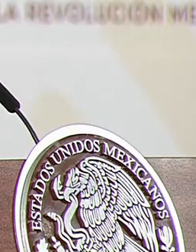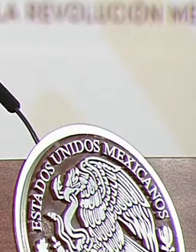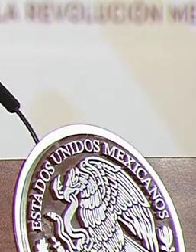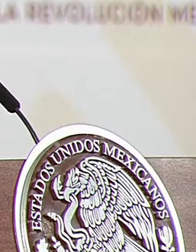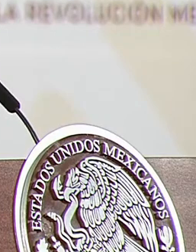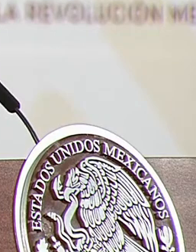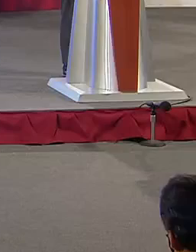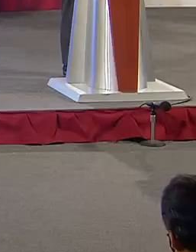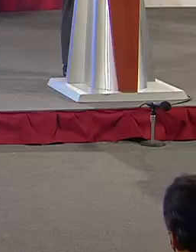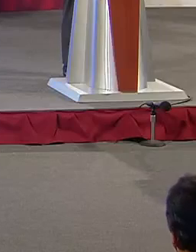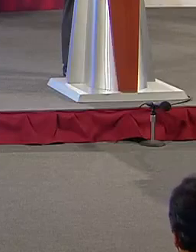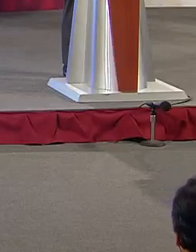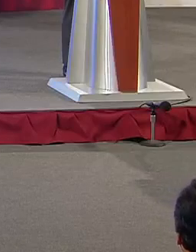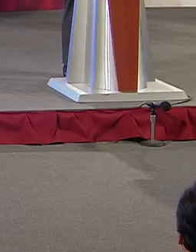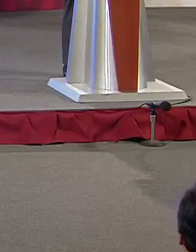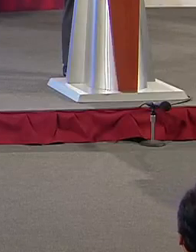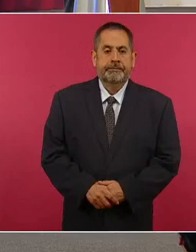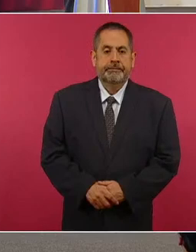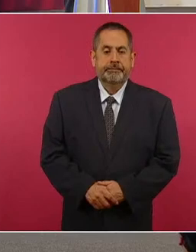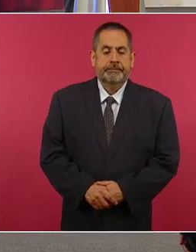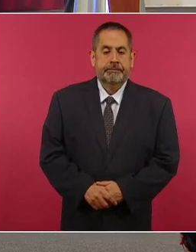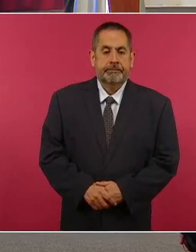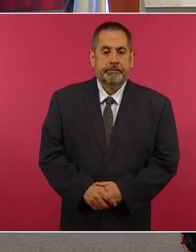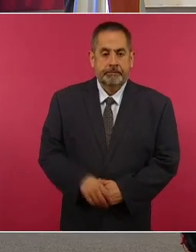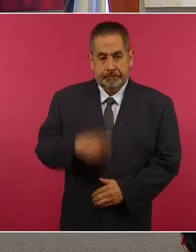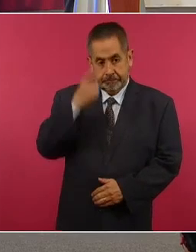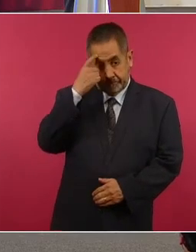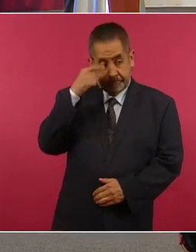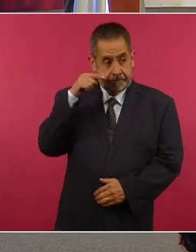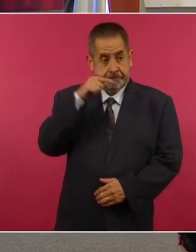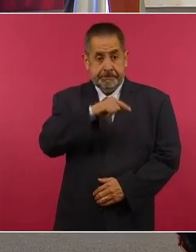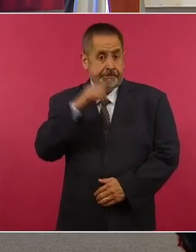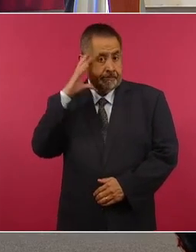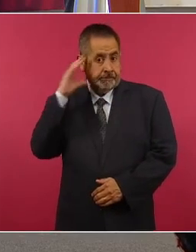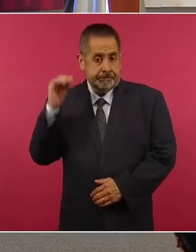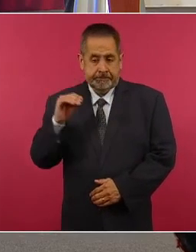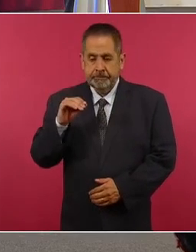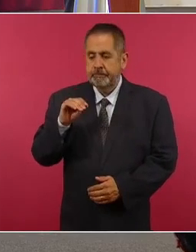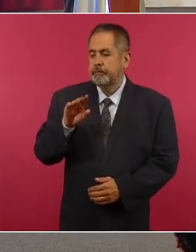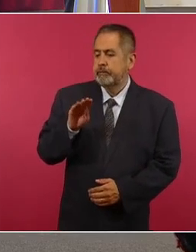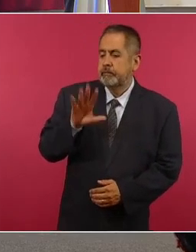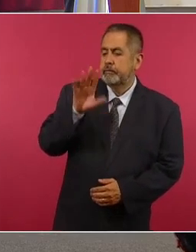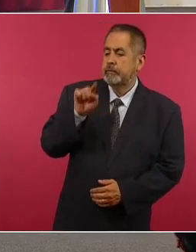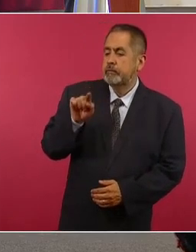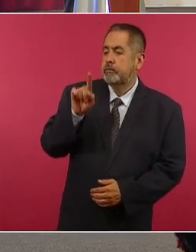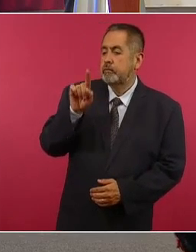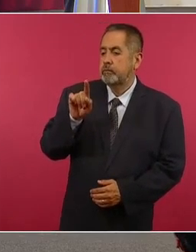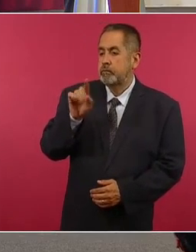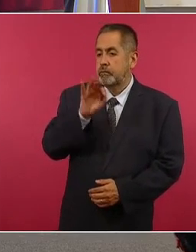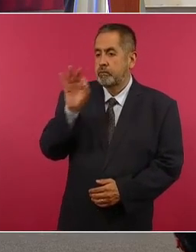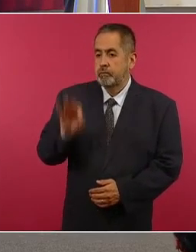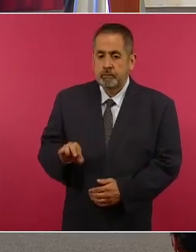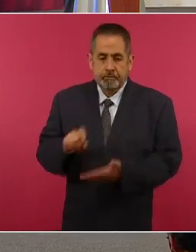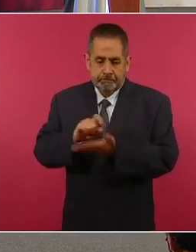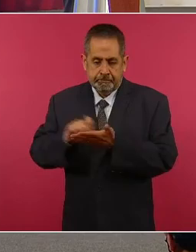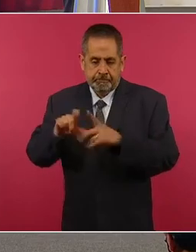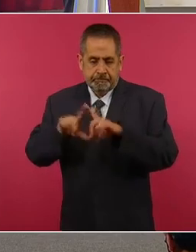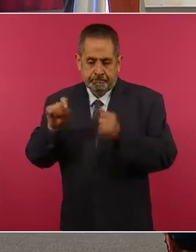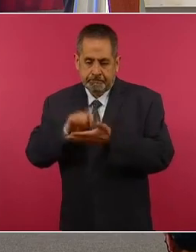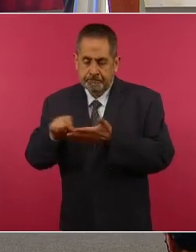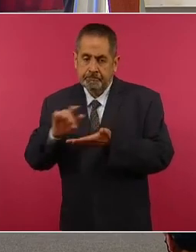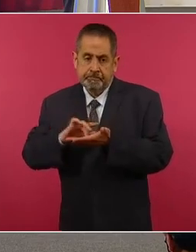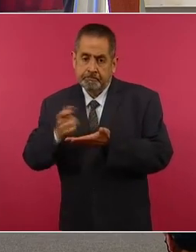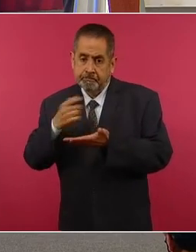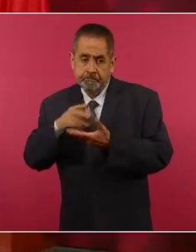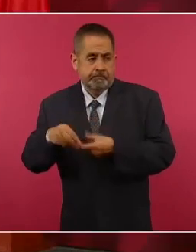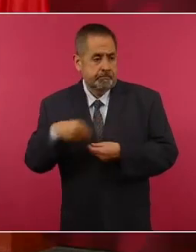abasto también por arriba del 95%, 95.1% de recetas surtidas. En cuanto a equipamiento, estamos